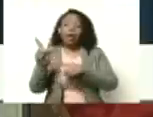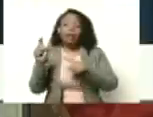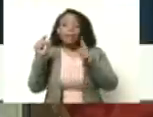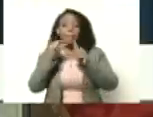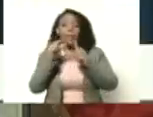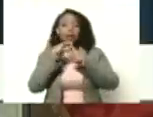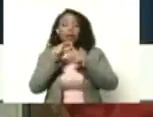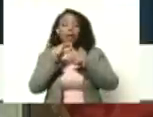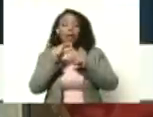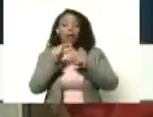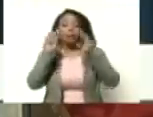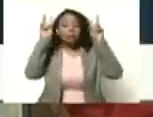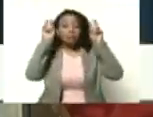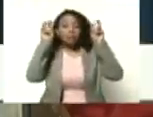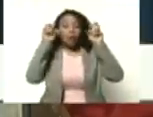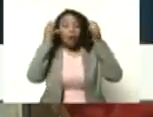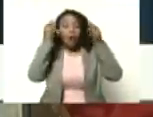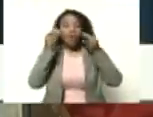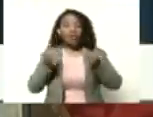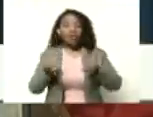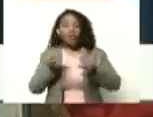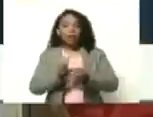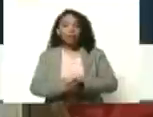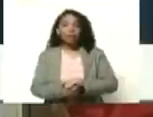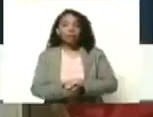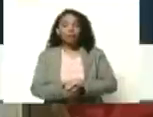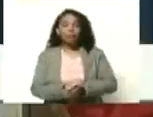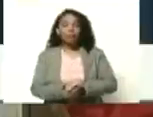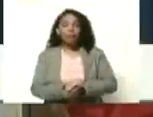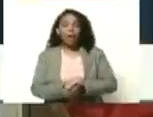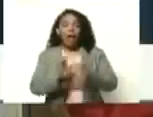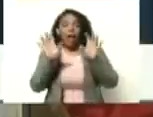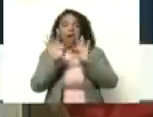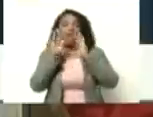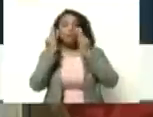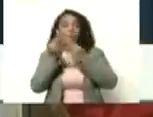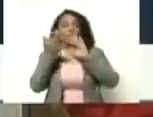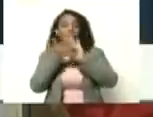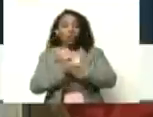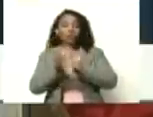entre comillas oficiales de su entorno familiar